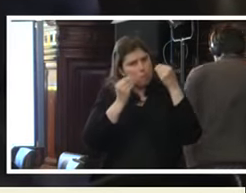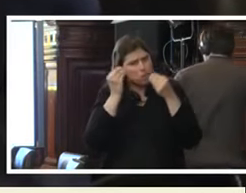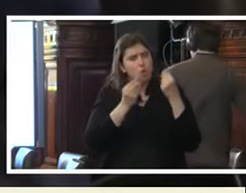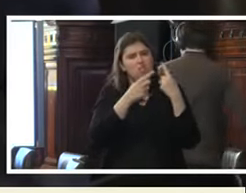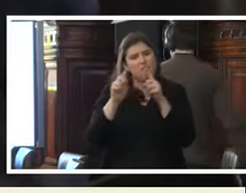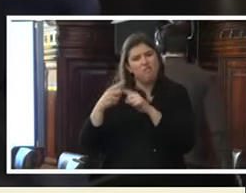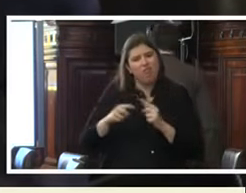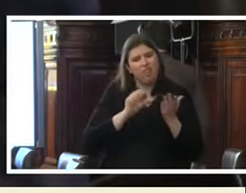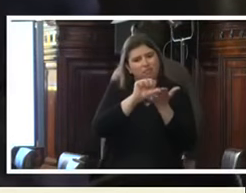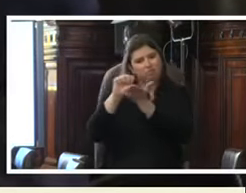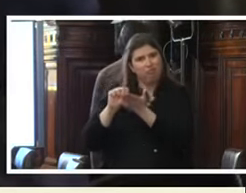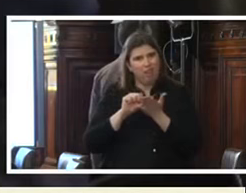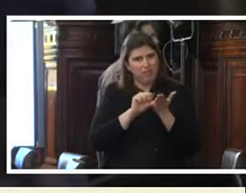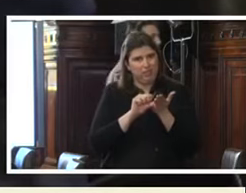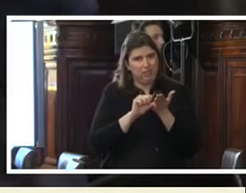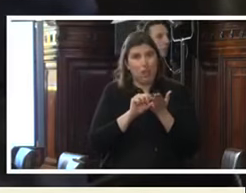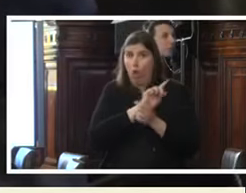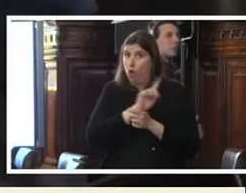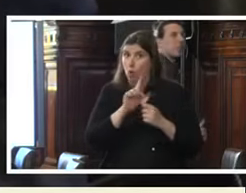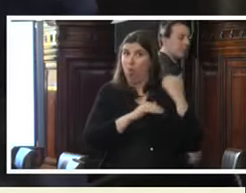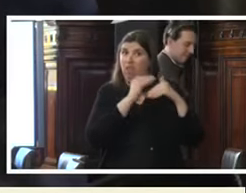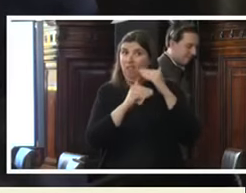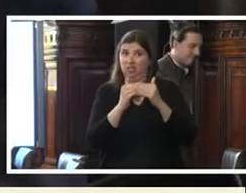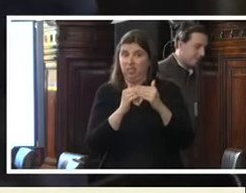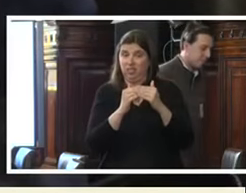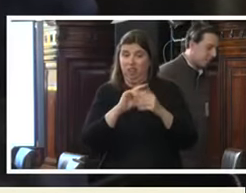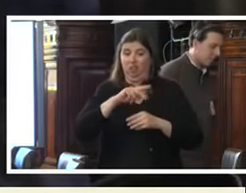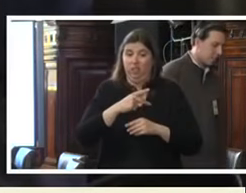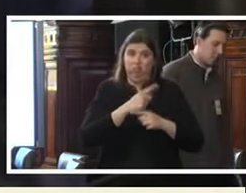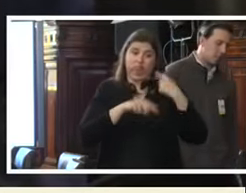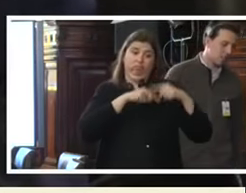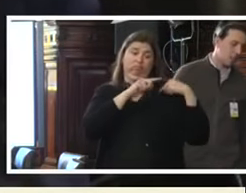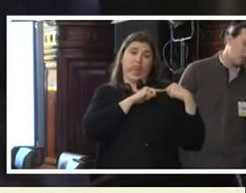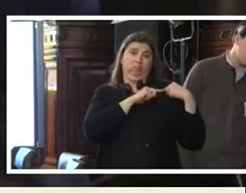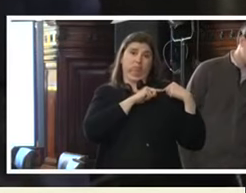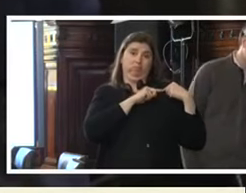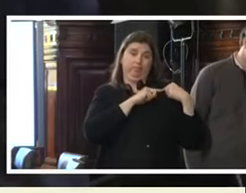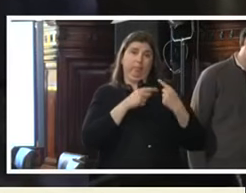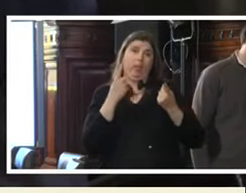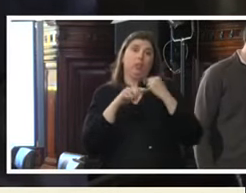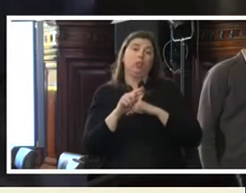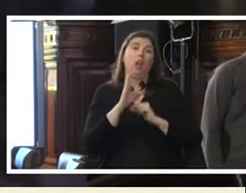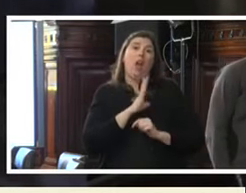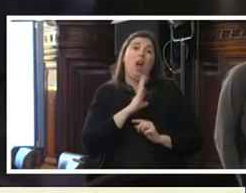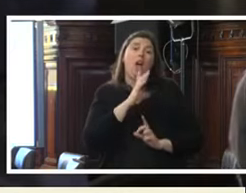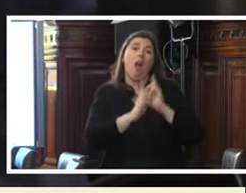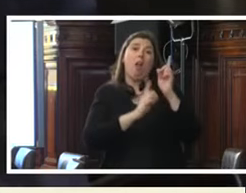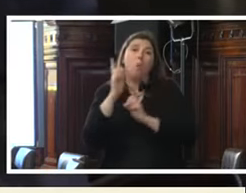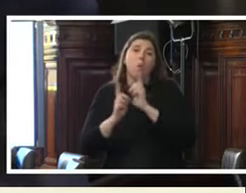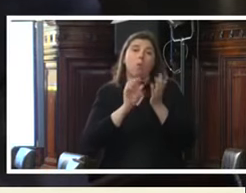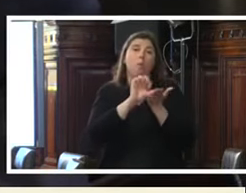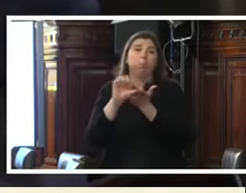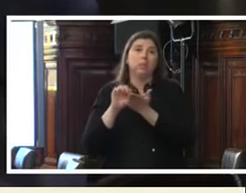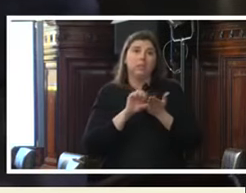retroceso ya no de avance de retroceso y claro hay algunos países donde estamos